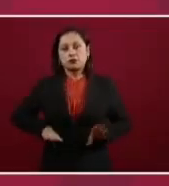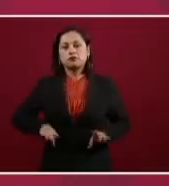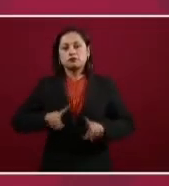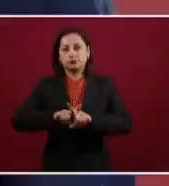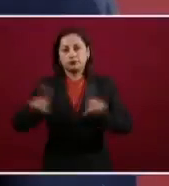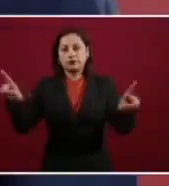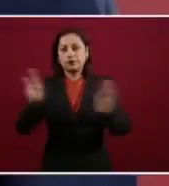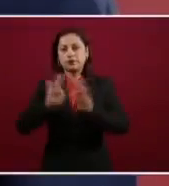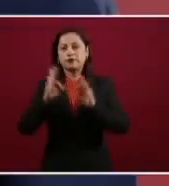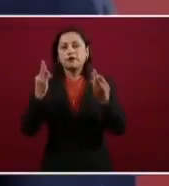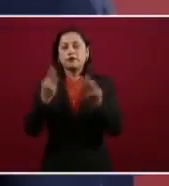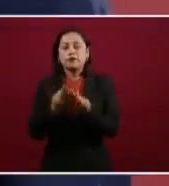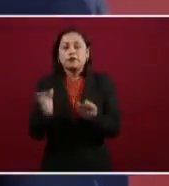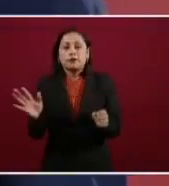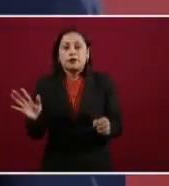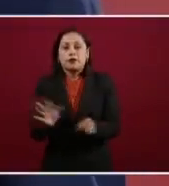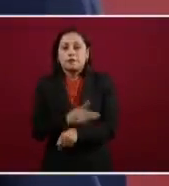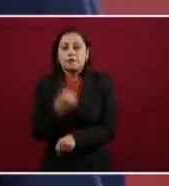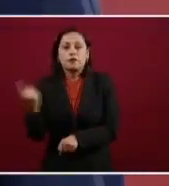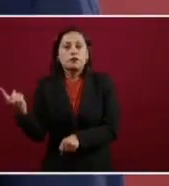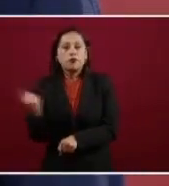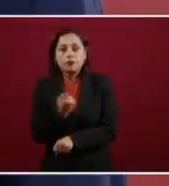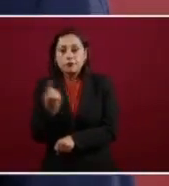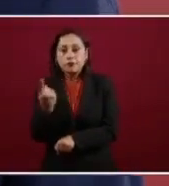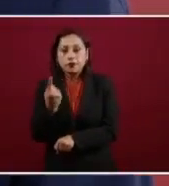se atrofió